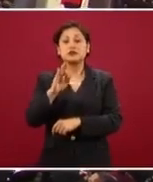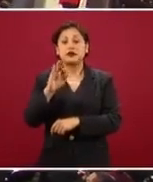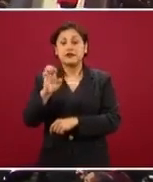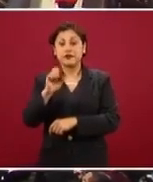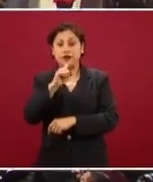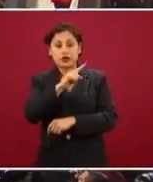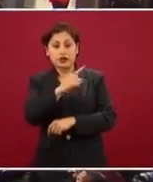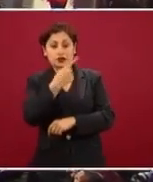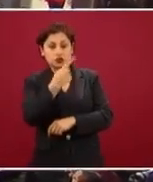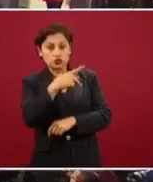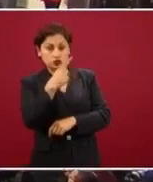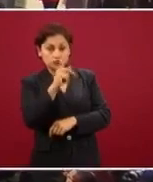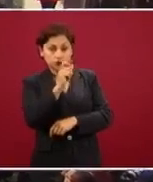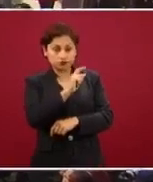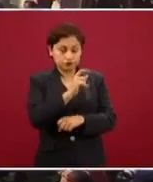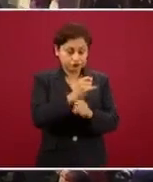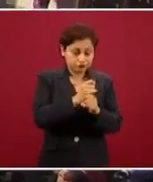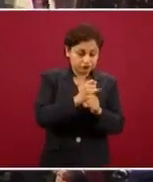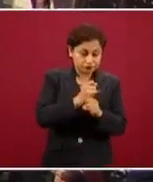de Electricidad. Y